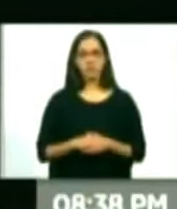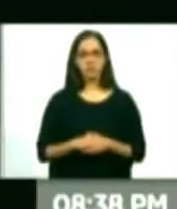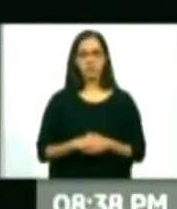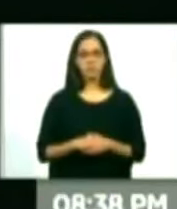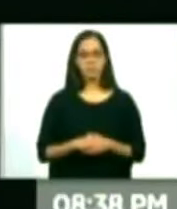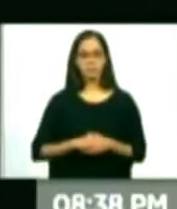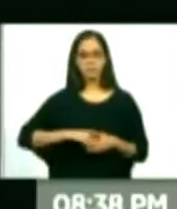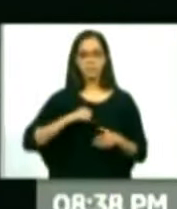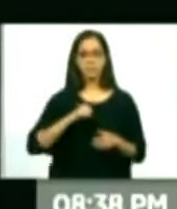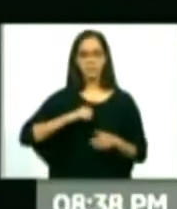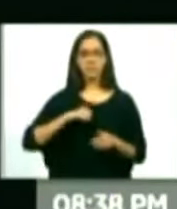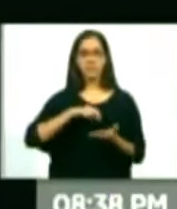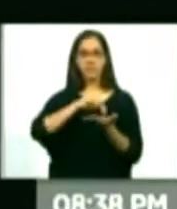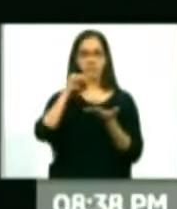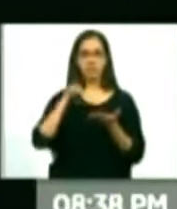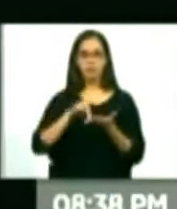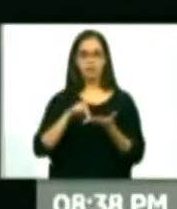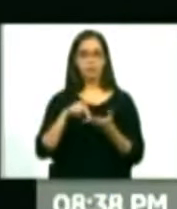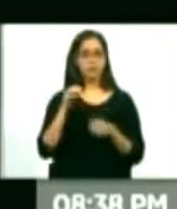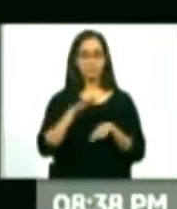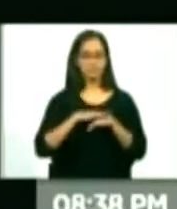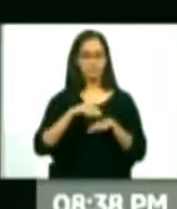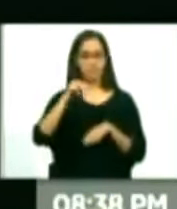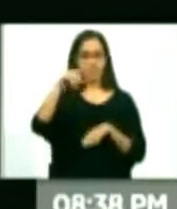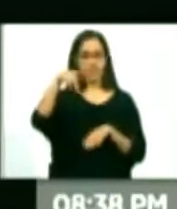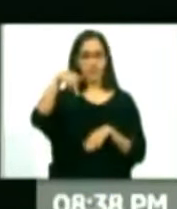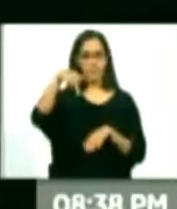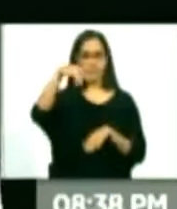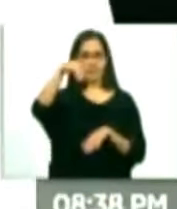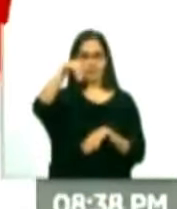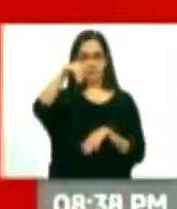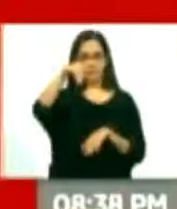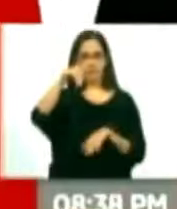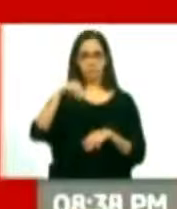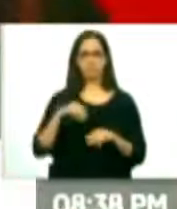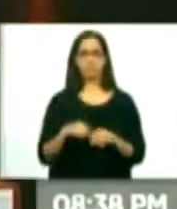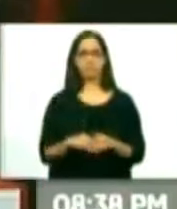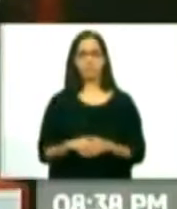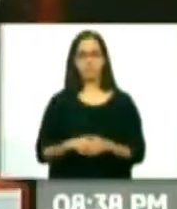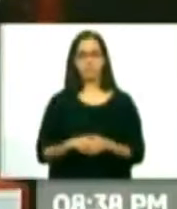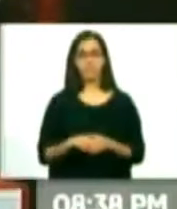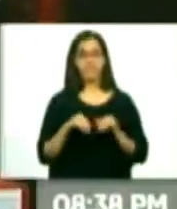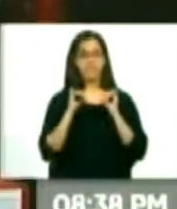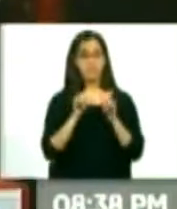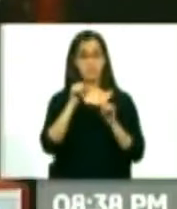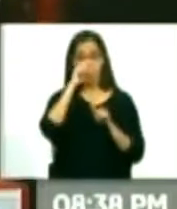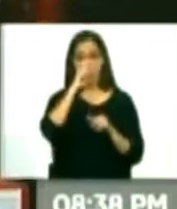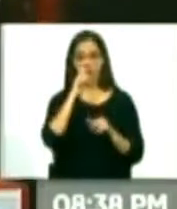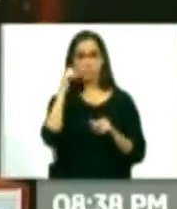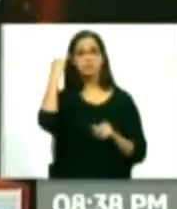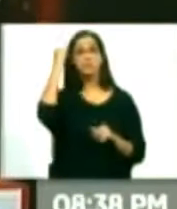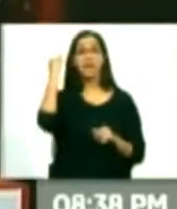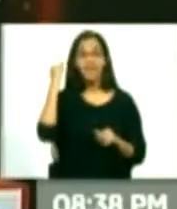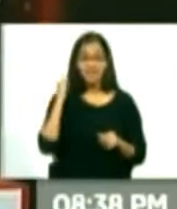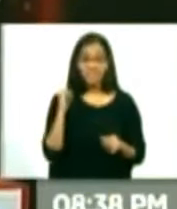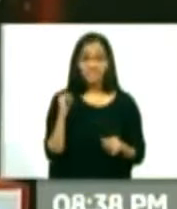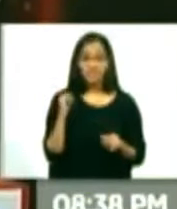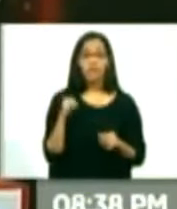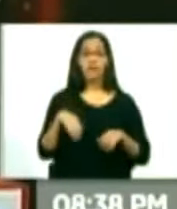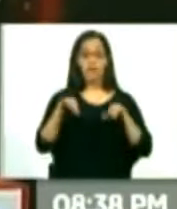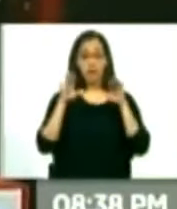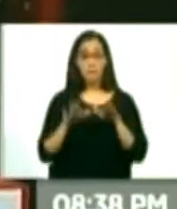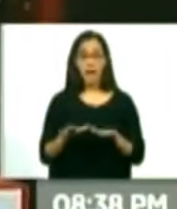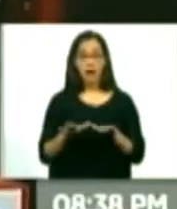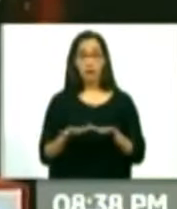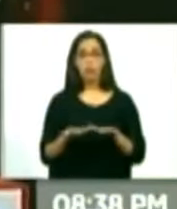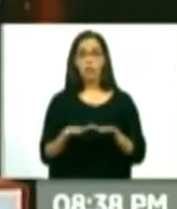de la Policía Nacional, de la Policía Metropolitana, ese mismo año. Imagínense con el paro,